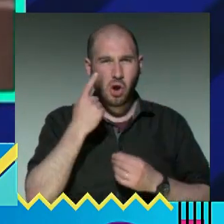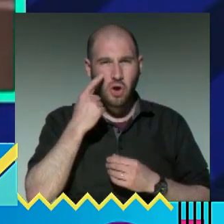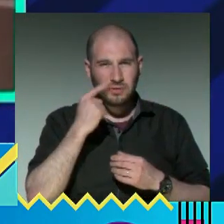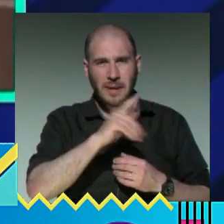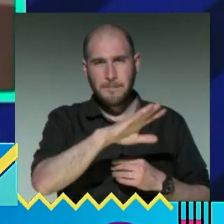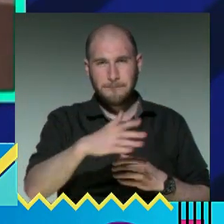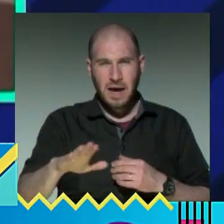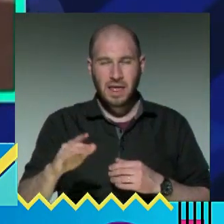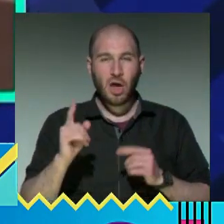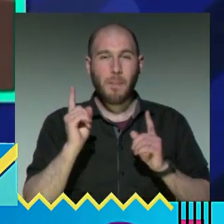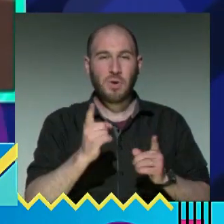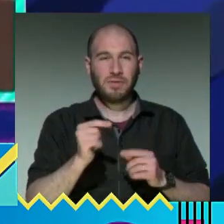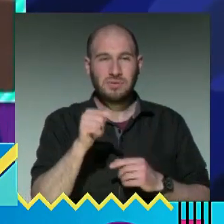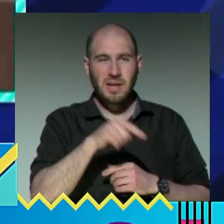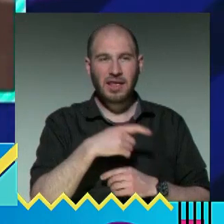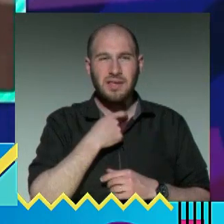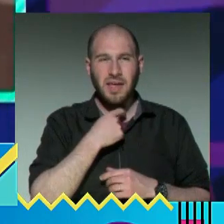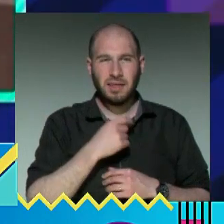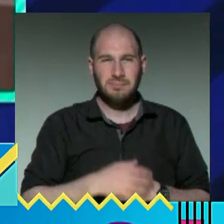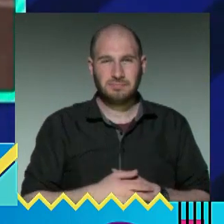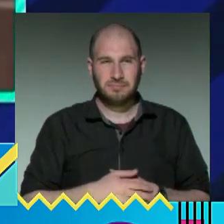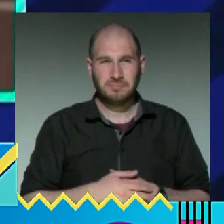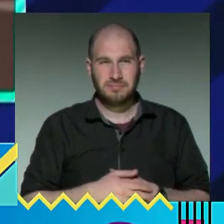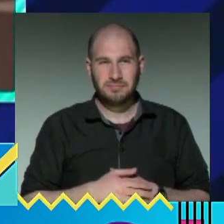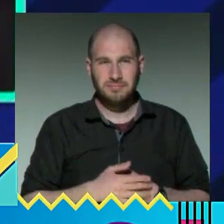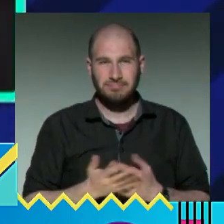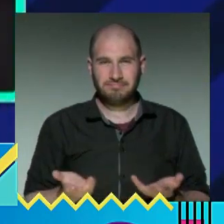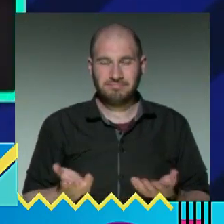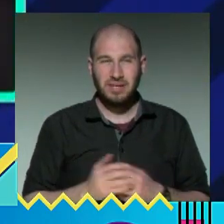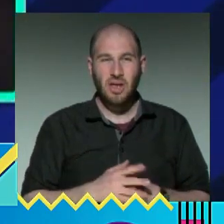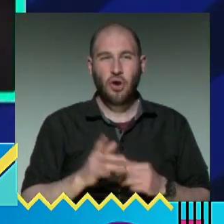mar y el profesor trata de